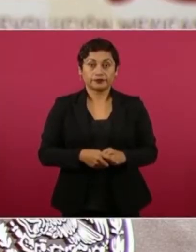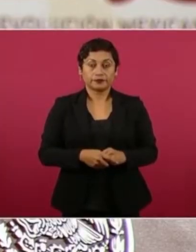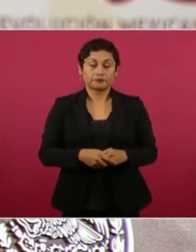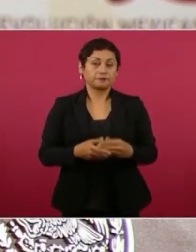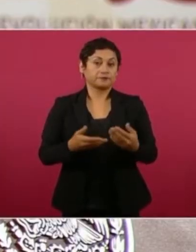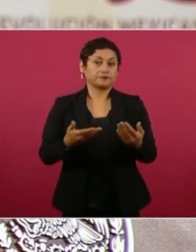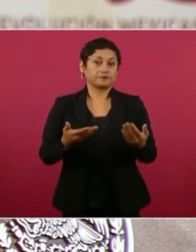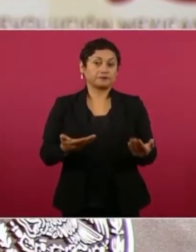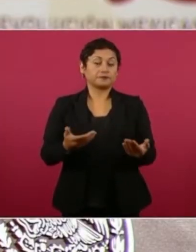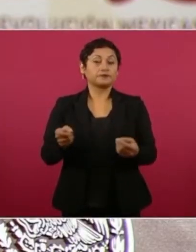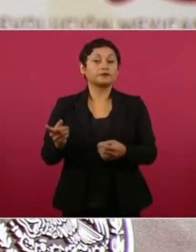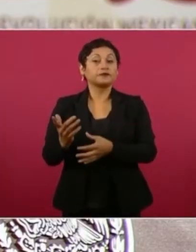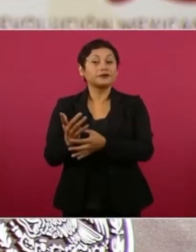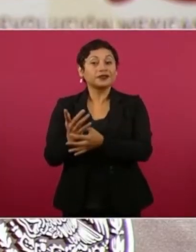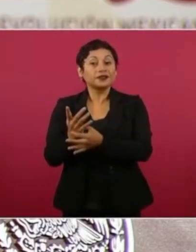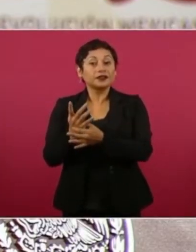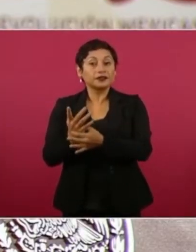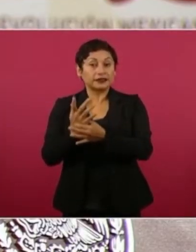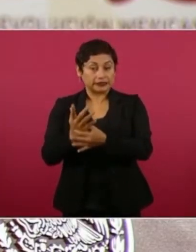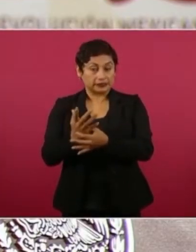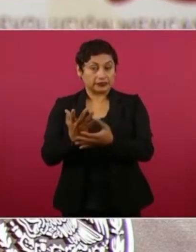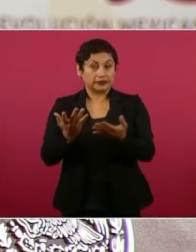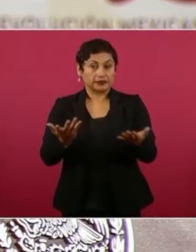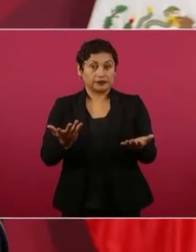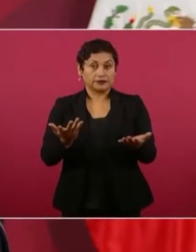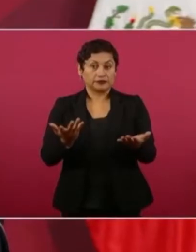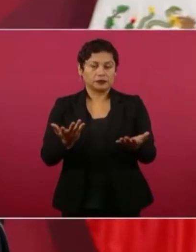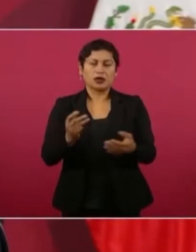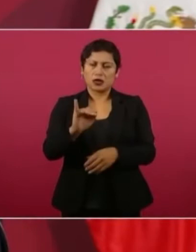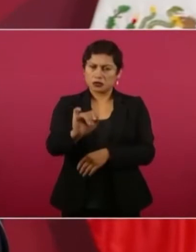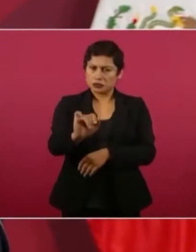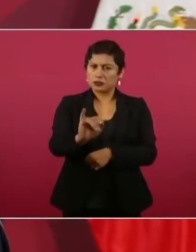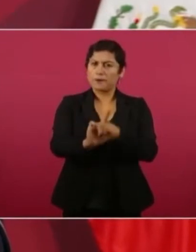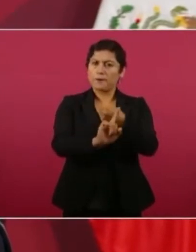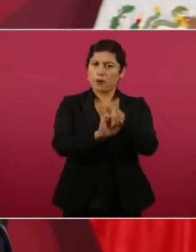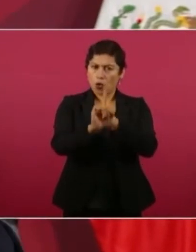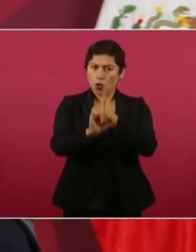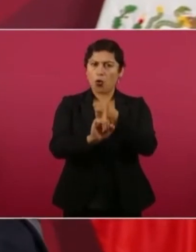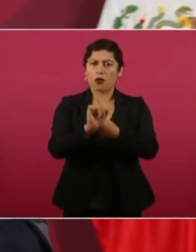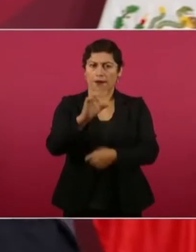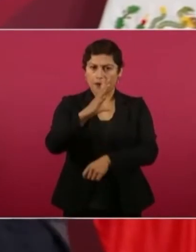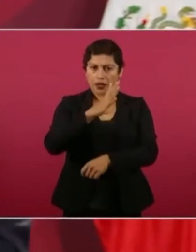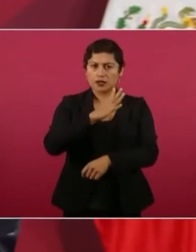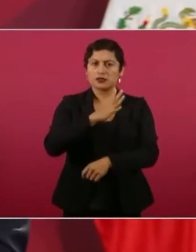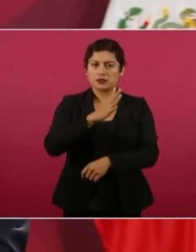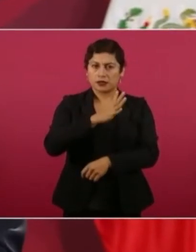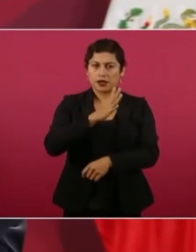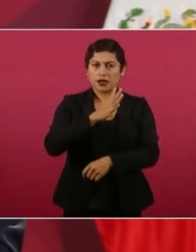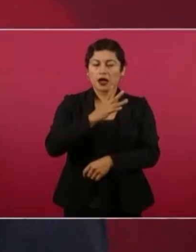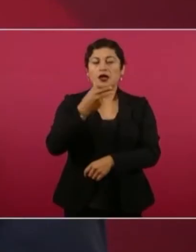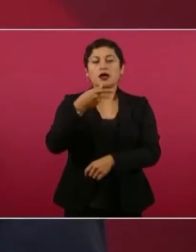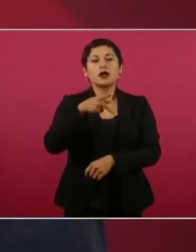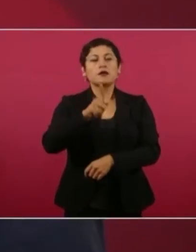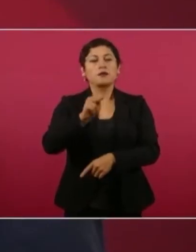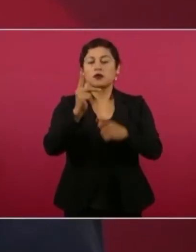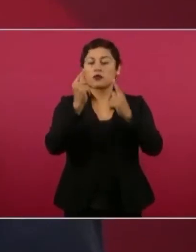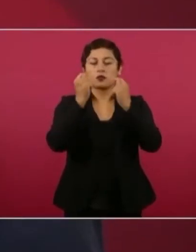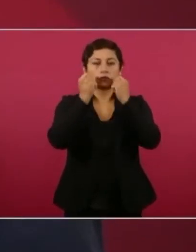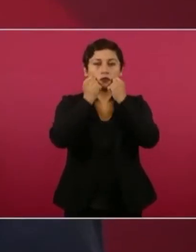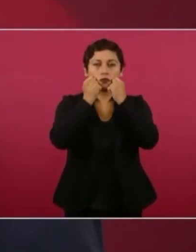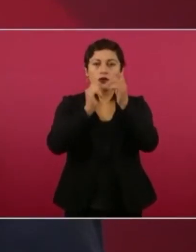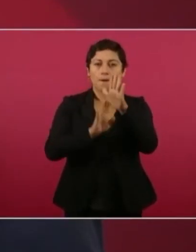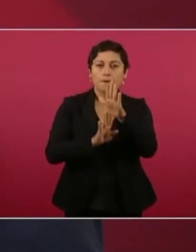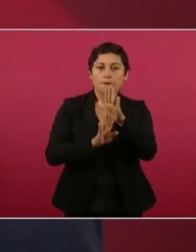economías que a pesar de la crisis va a crecer